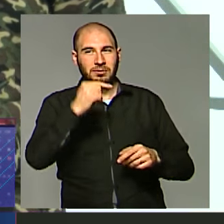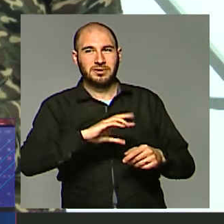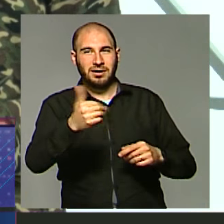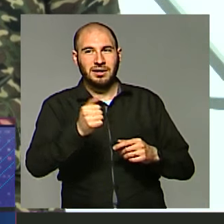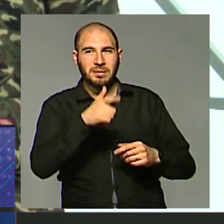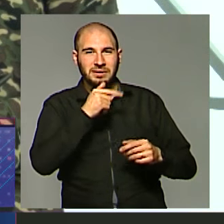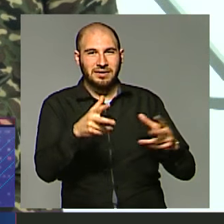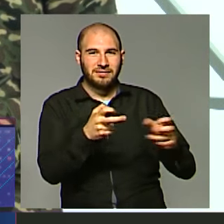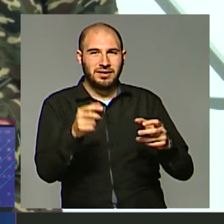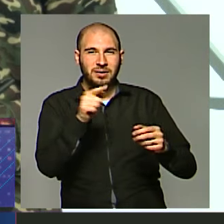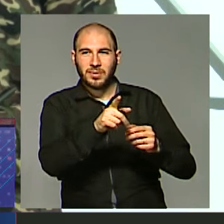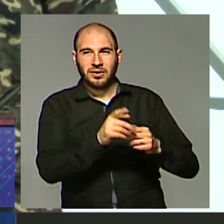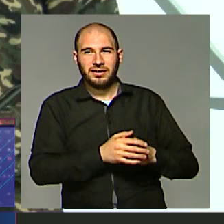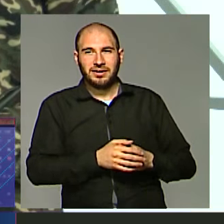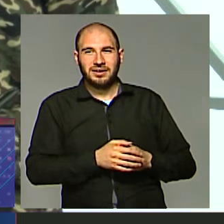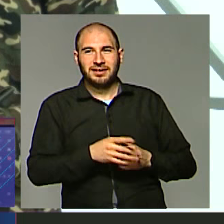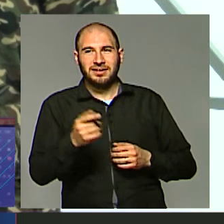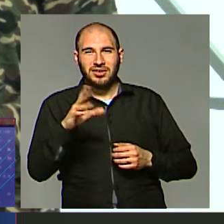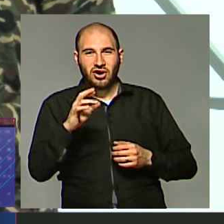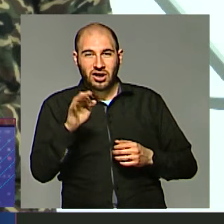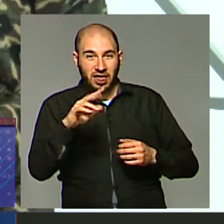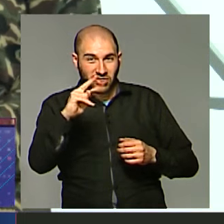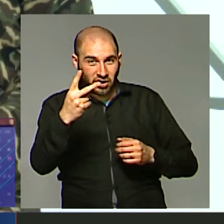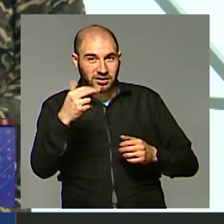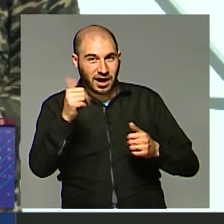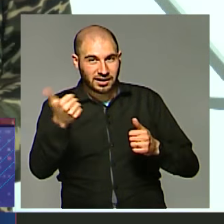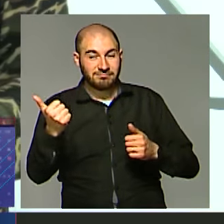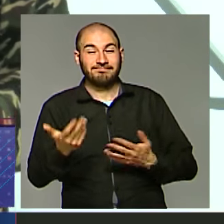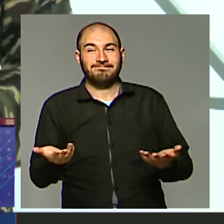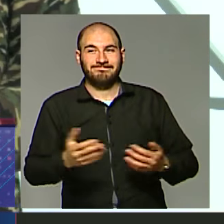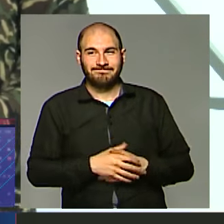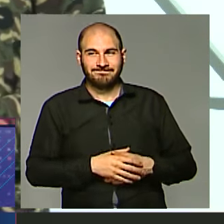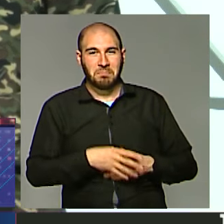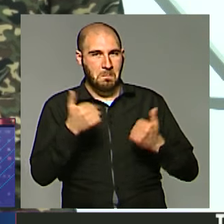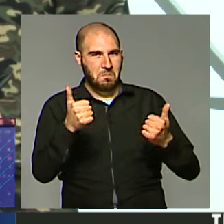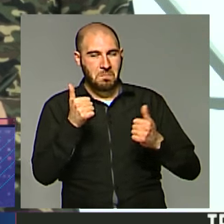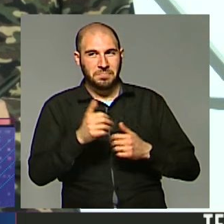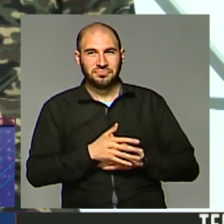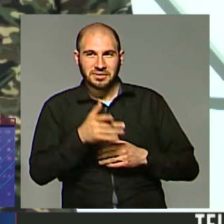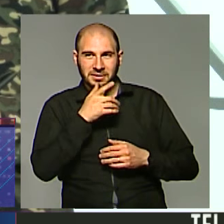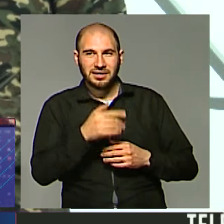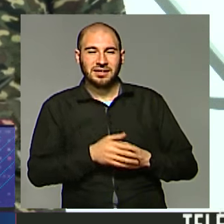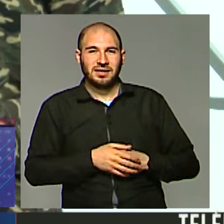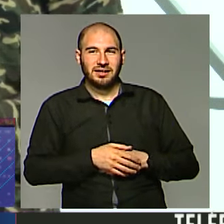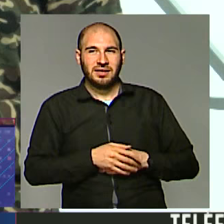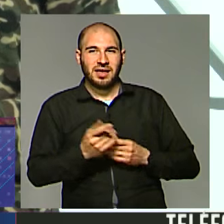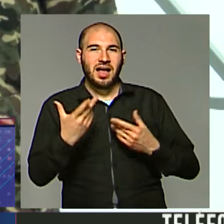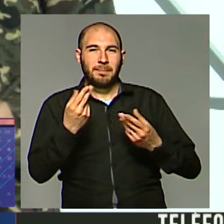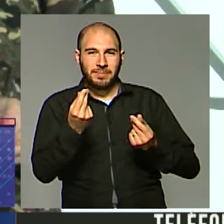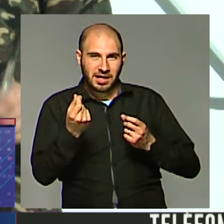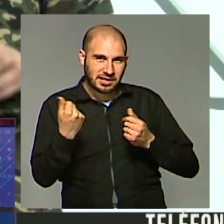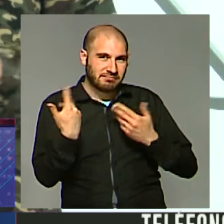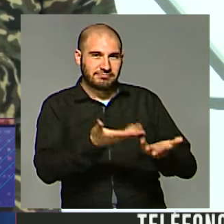que haber sido en la Play. Usted ganó, fue a Roca y ganó dos. Bueno, está bastante bien, parece muy que bien, viene afilado. Esperemos que la ayuda